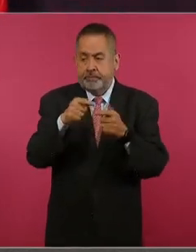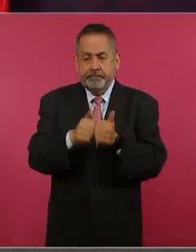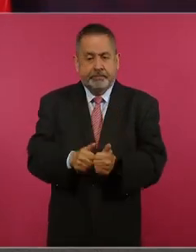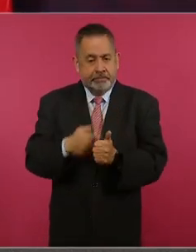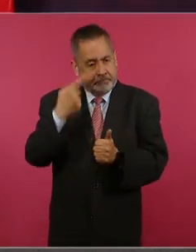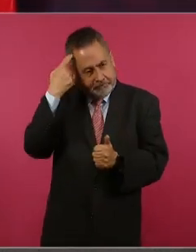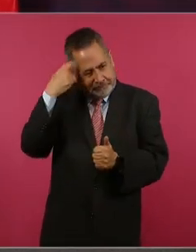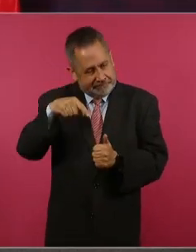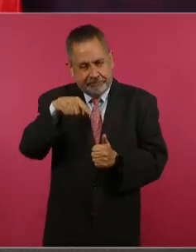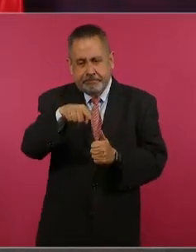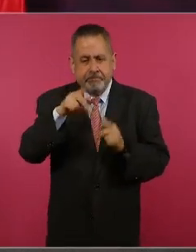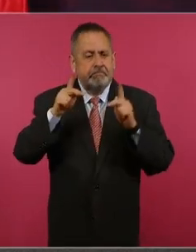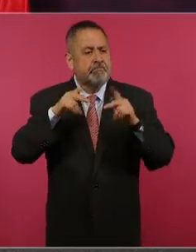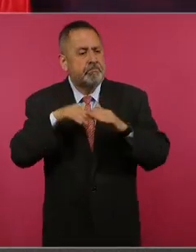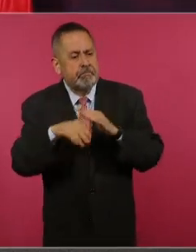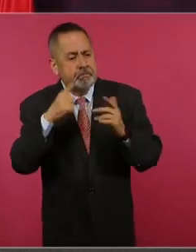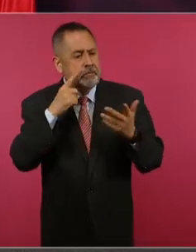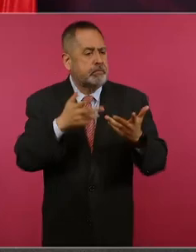visitando